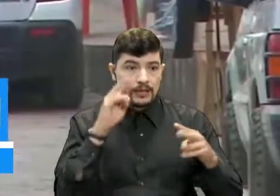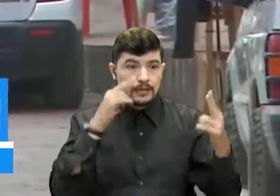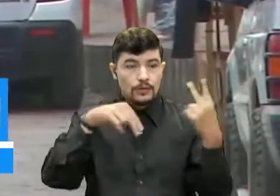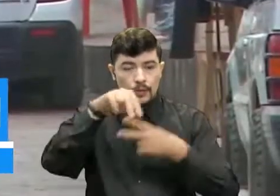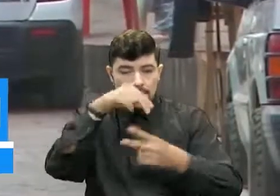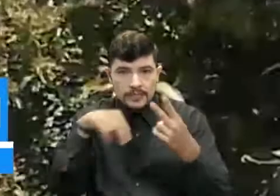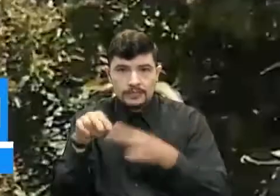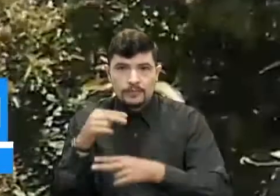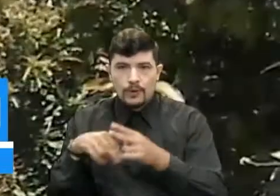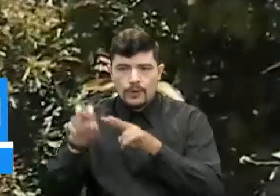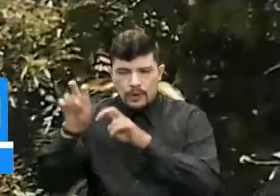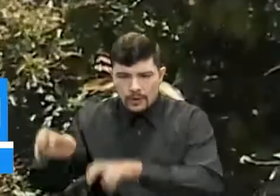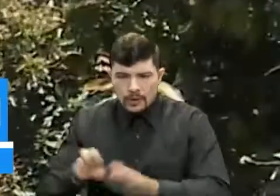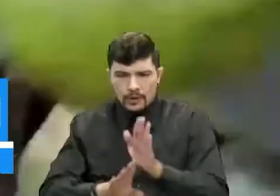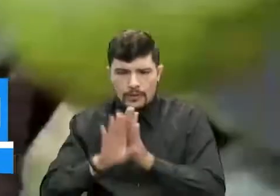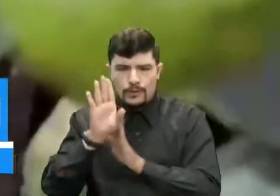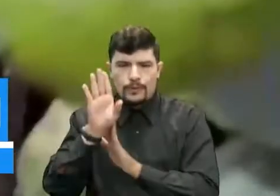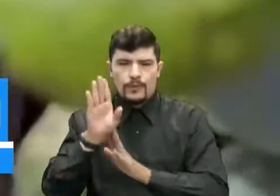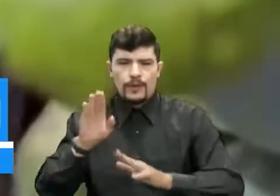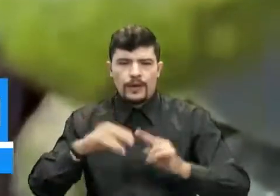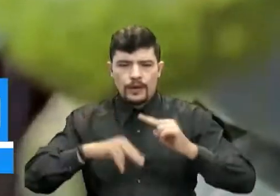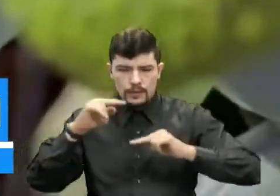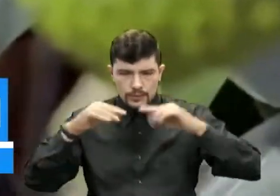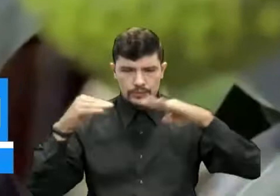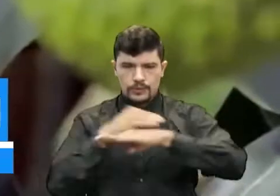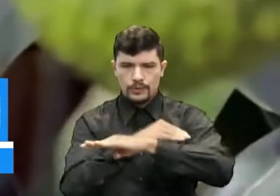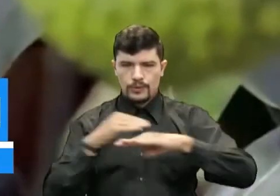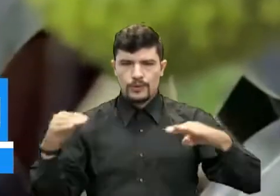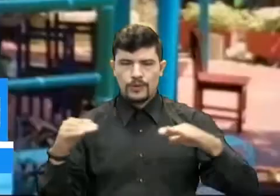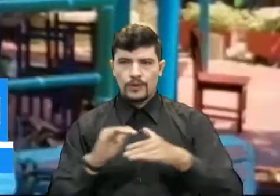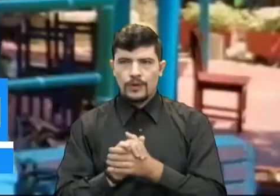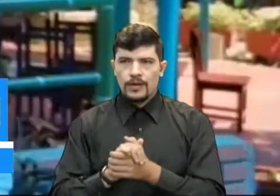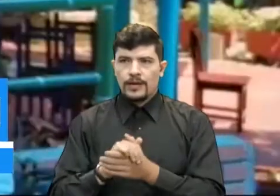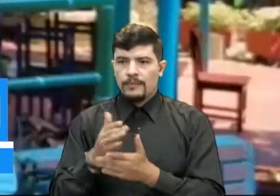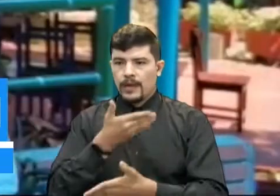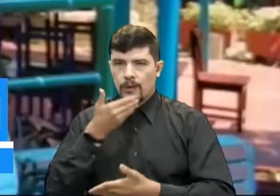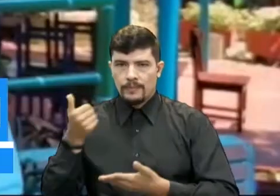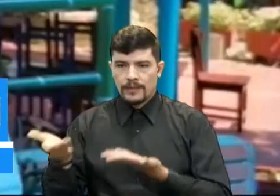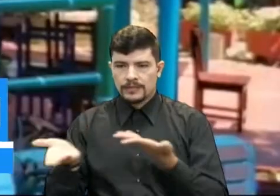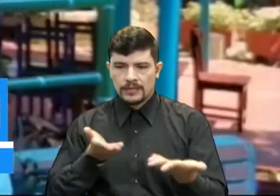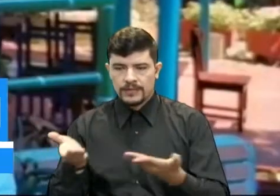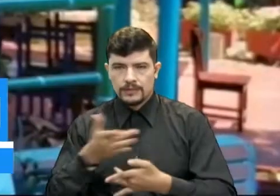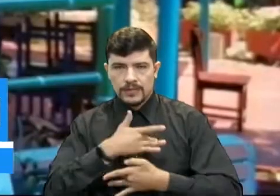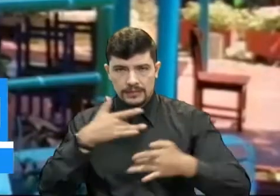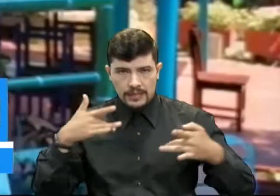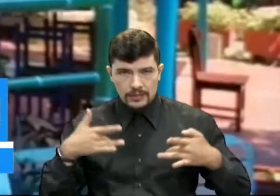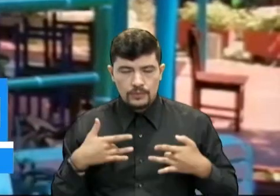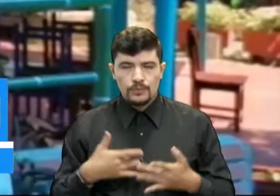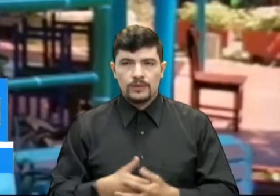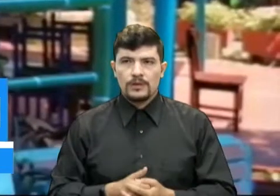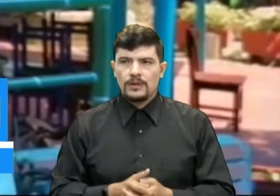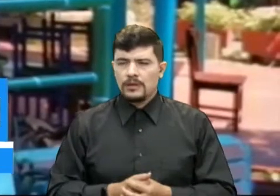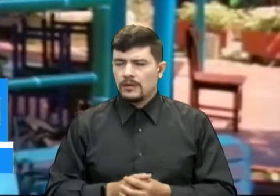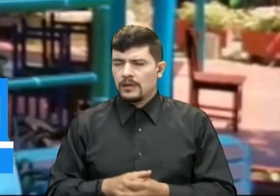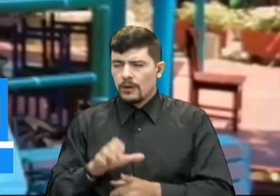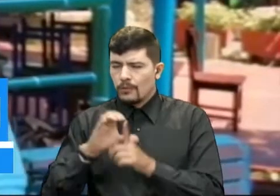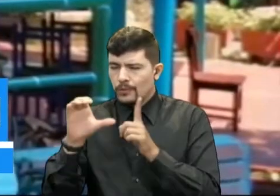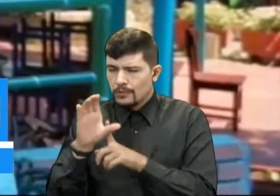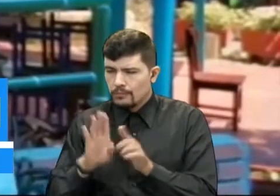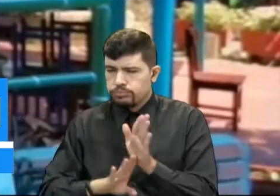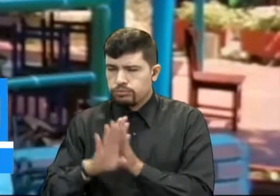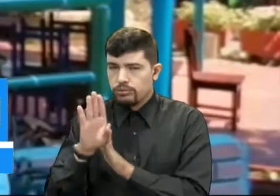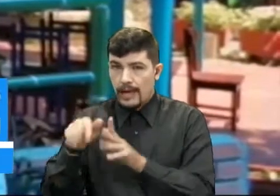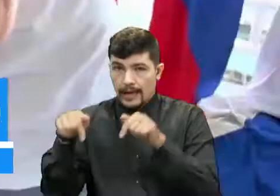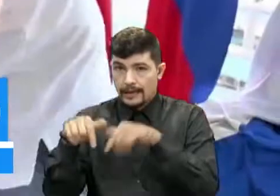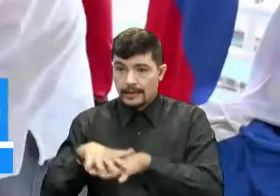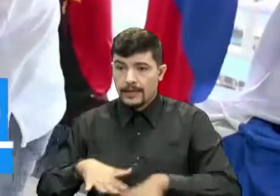lo que tiene que ver con la conectividad vial, el proceso de saneamiento básico, la parte ambiental y desde luego los procesos culturales. Aquí hay unas condiciones